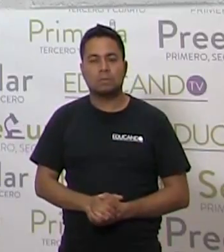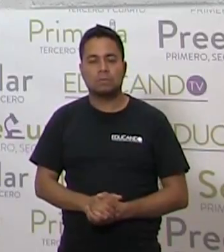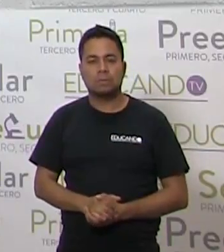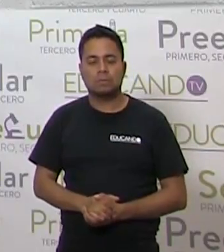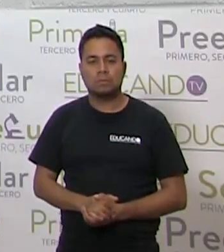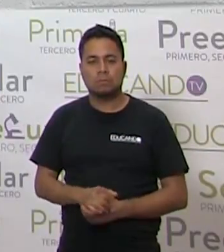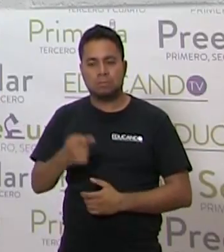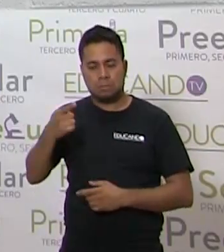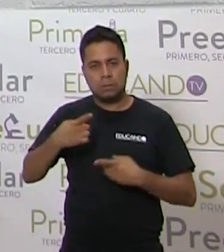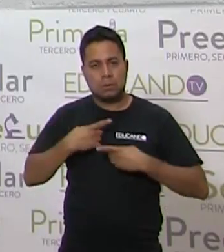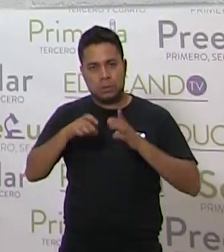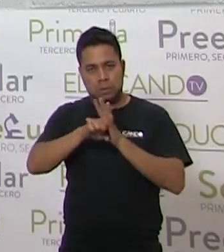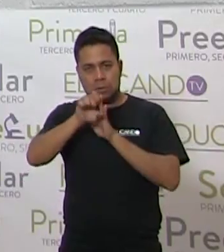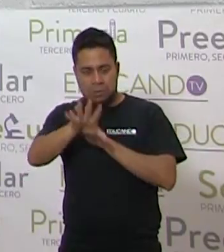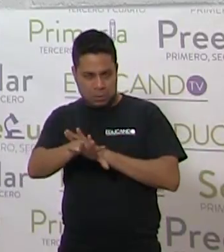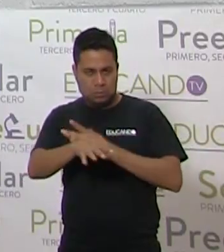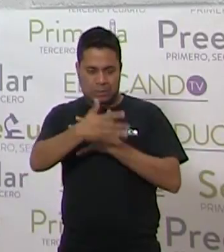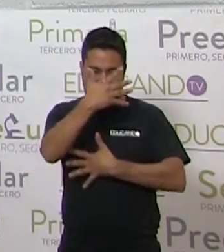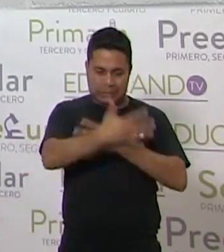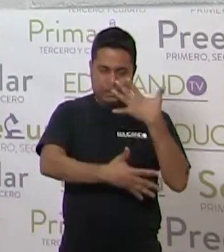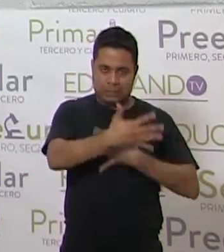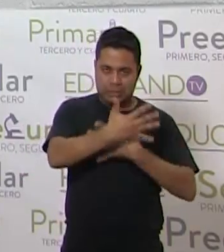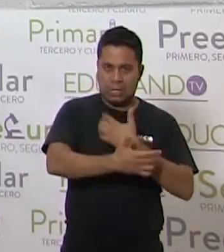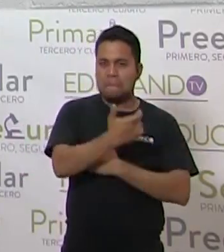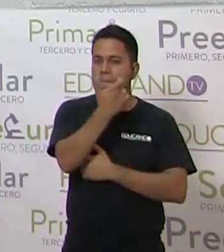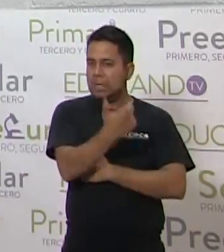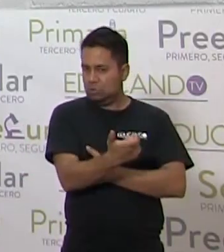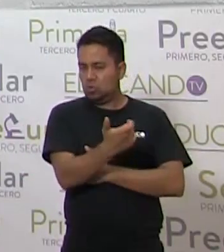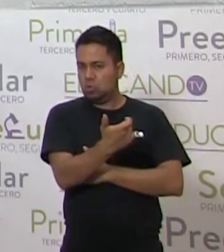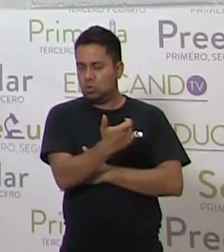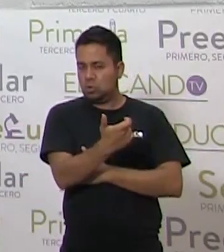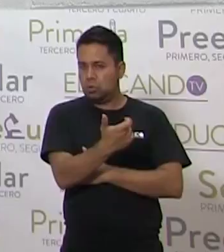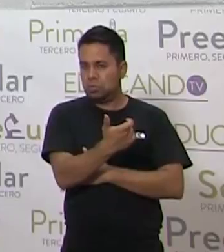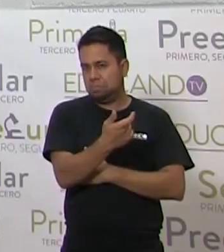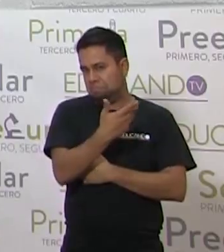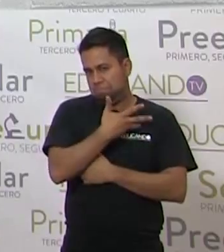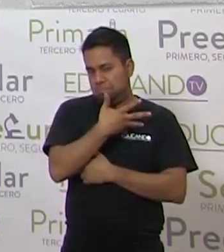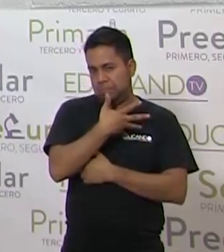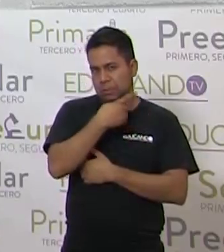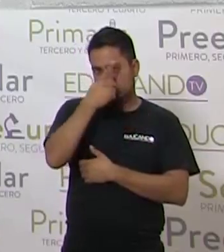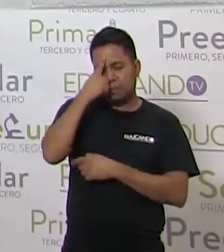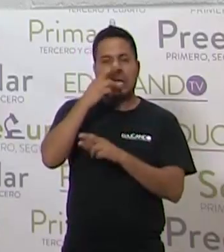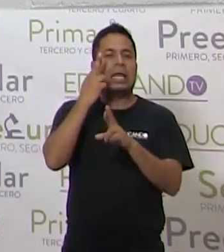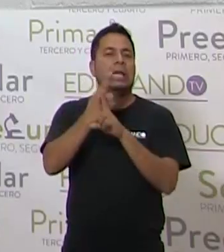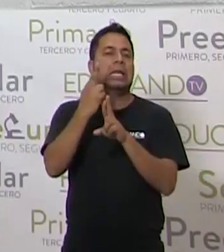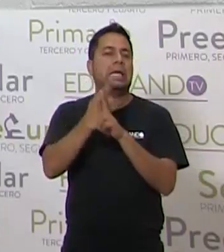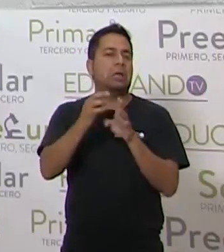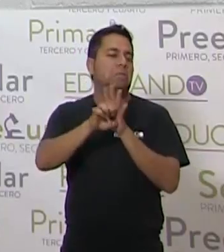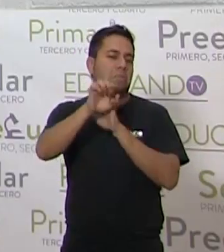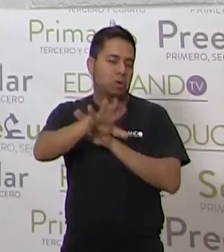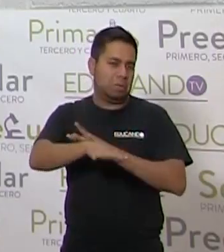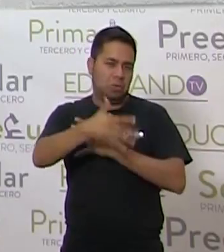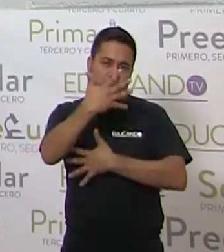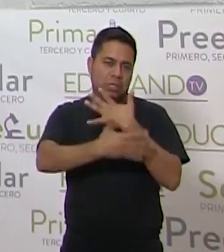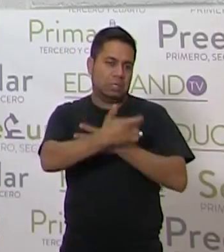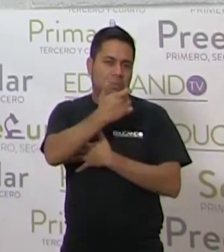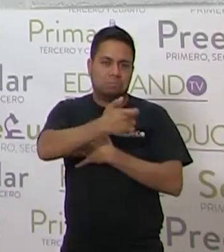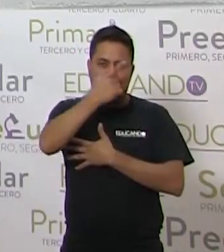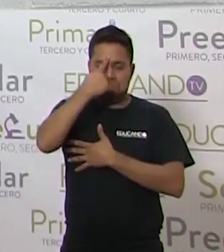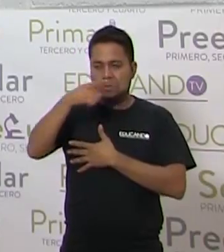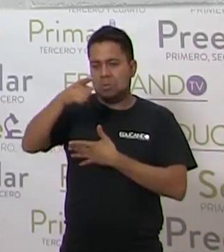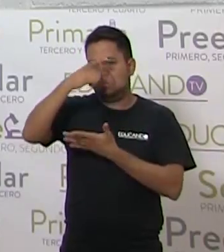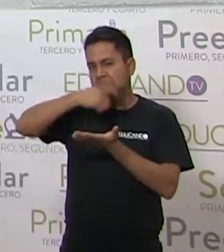ejemplificar que tienes 15 pesos te dan te dan 15 pesos para tu receso bueno 15 pesos para que te los